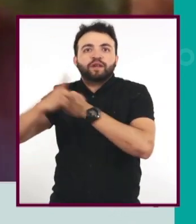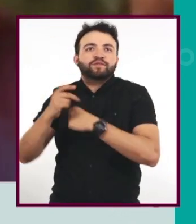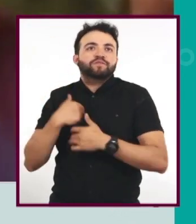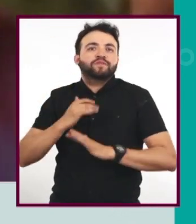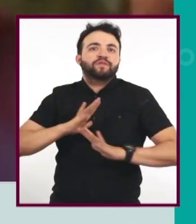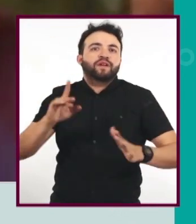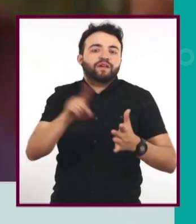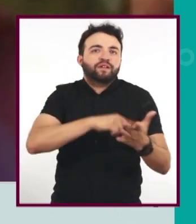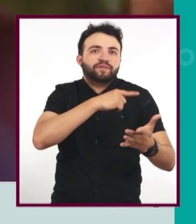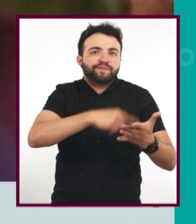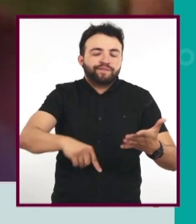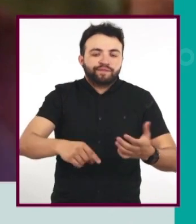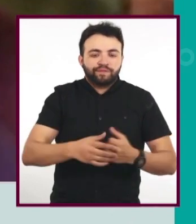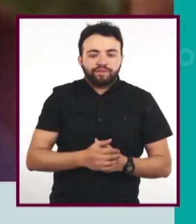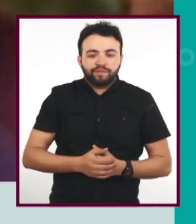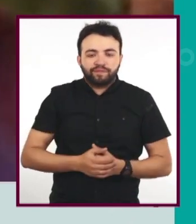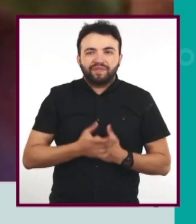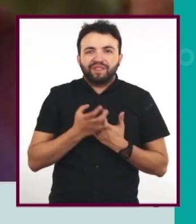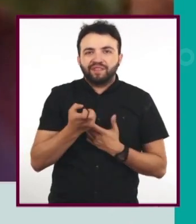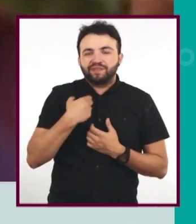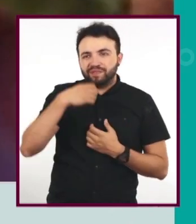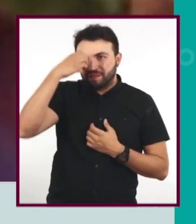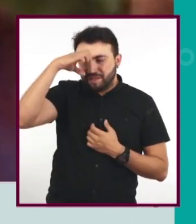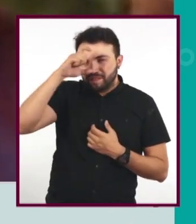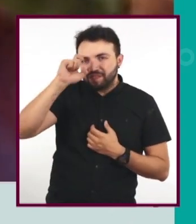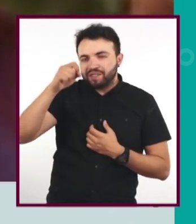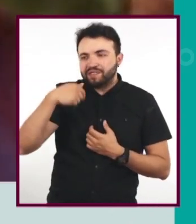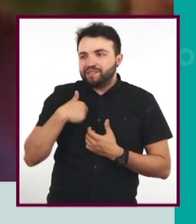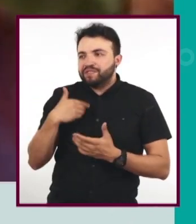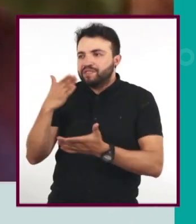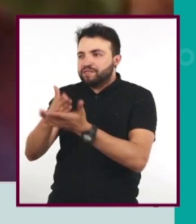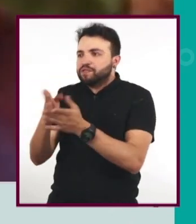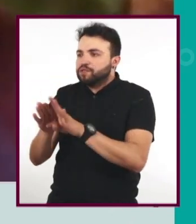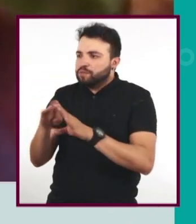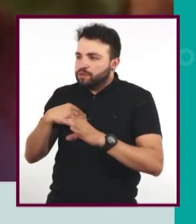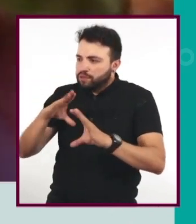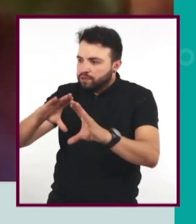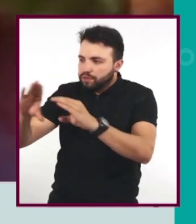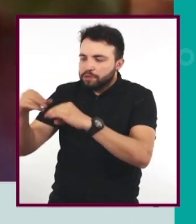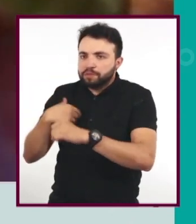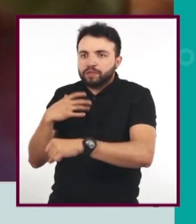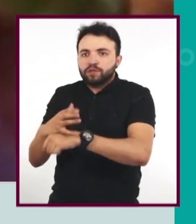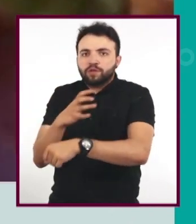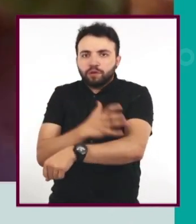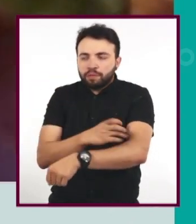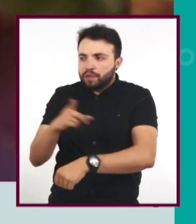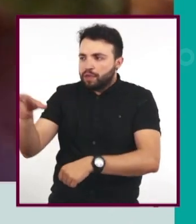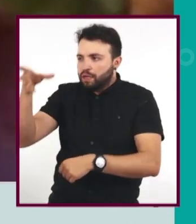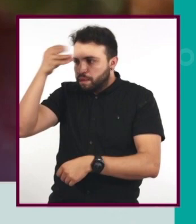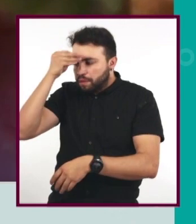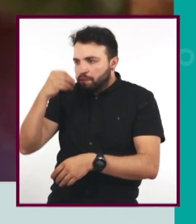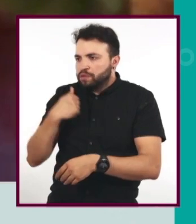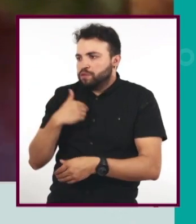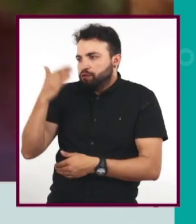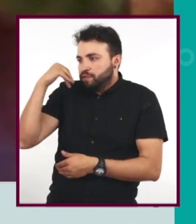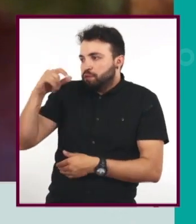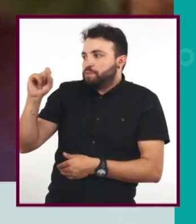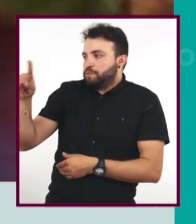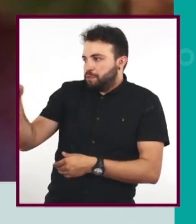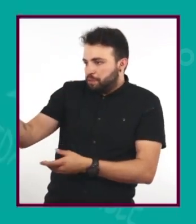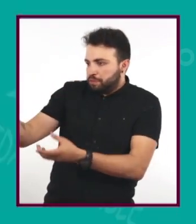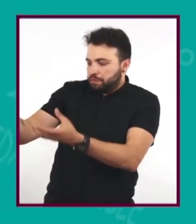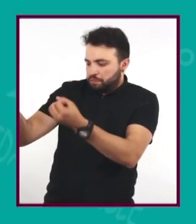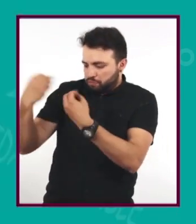que yo solía hacer, como poder enseñar a mis compañeros de clase y así que ellos aprendan de lo que yo sé y yo aprender de ellos.